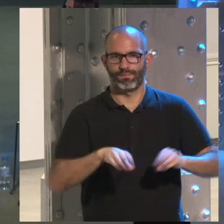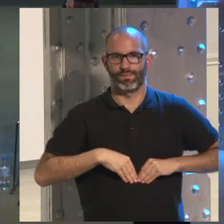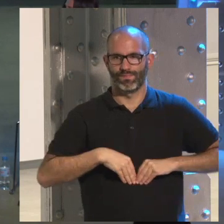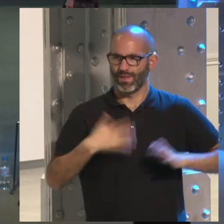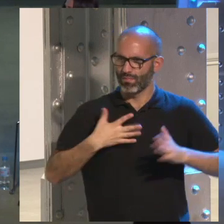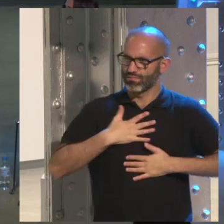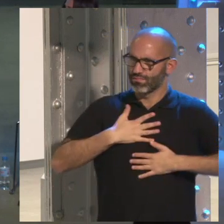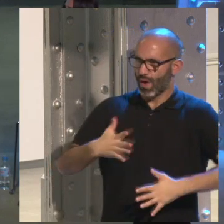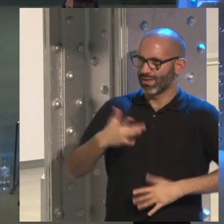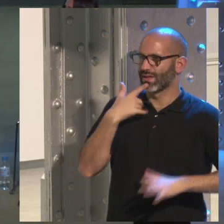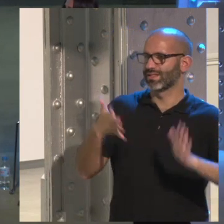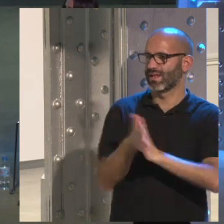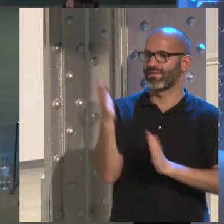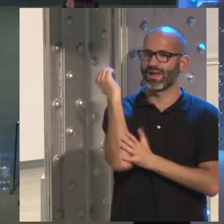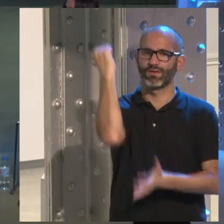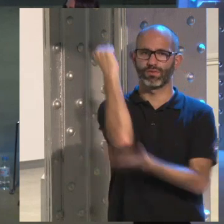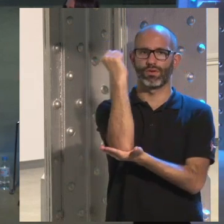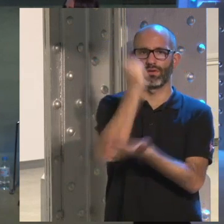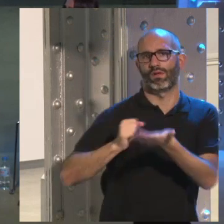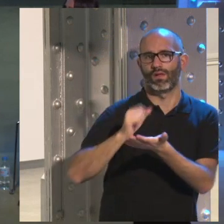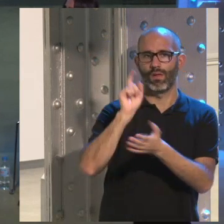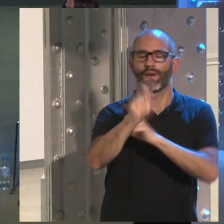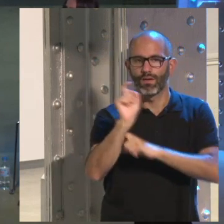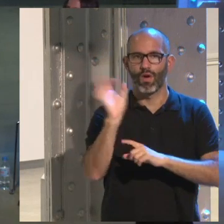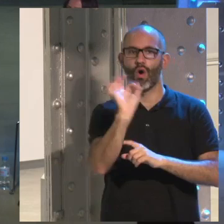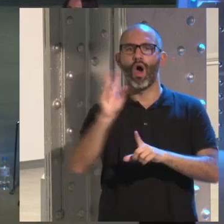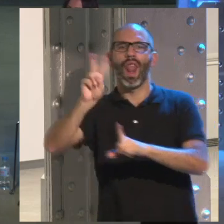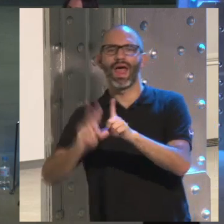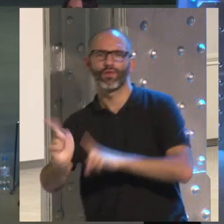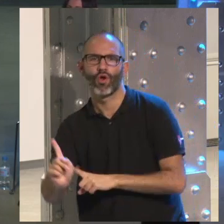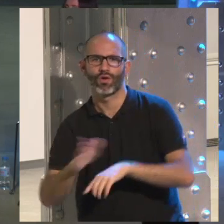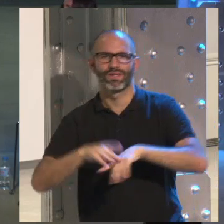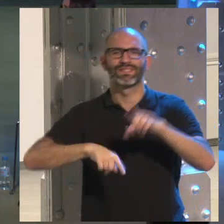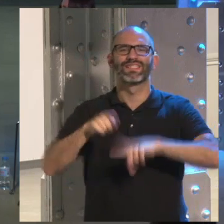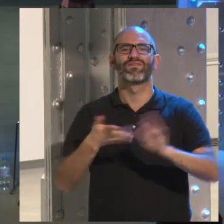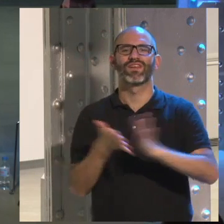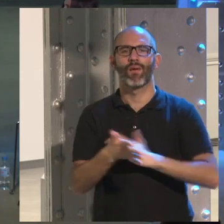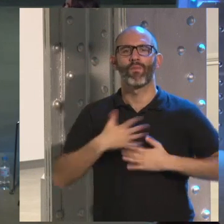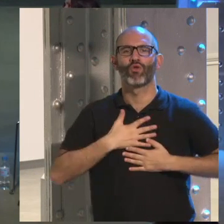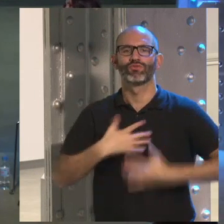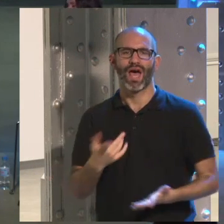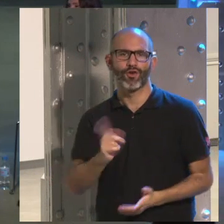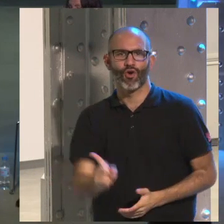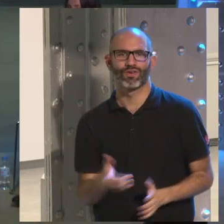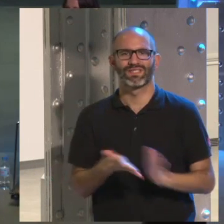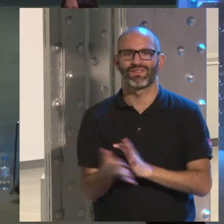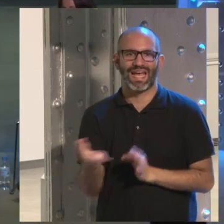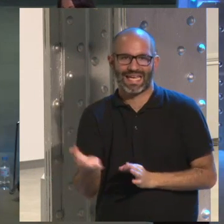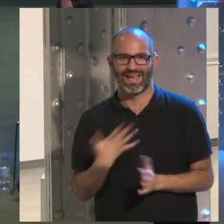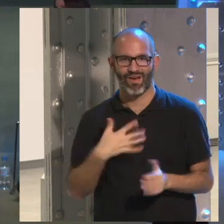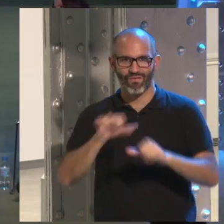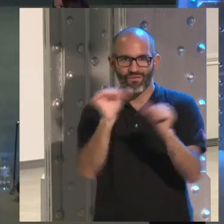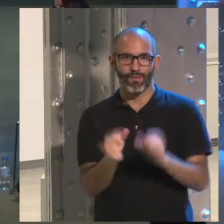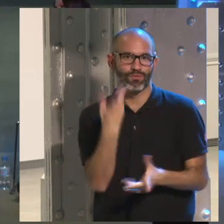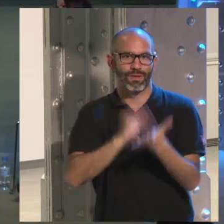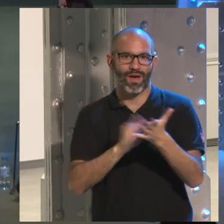quieres decir que se te resbala el codo o que no te las has leído? No, que no las leído que como todo el mundo... Que no es lo mismo. Como todo el mundo... Se me ha caído, me he caído